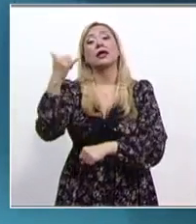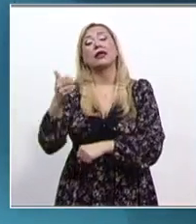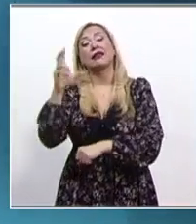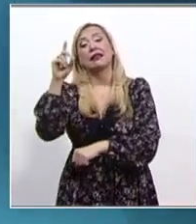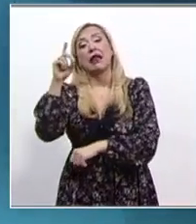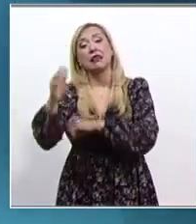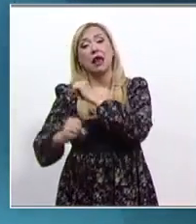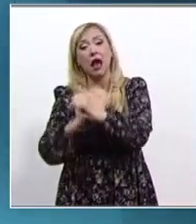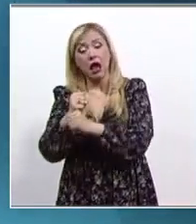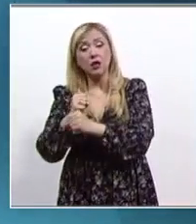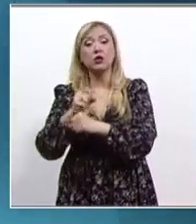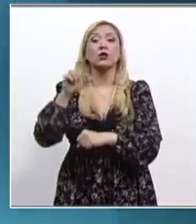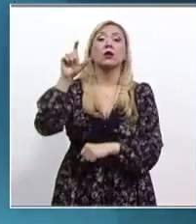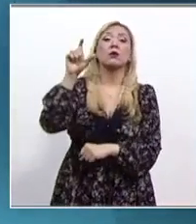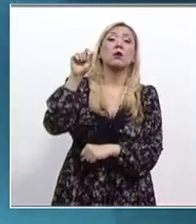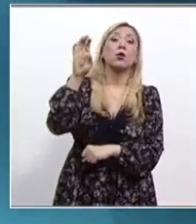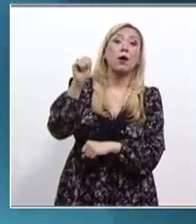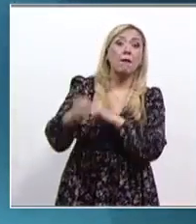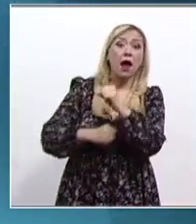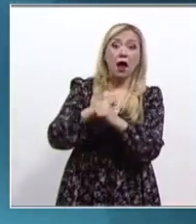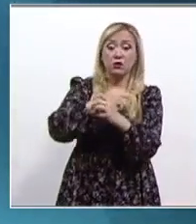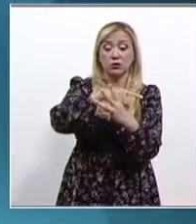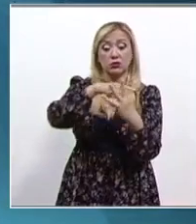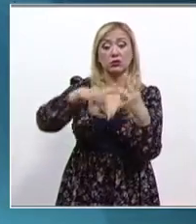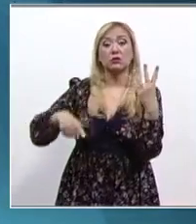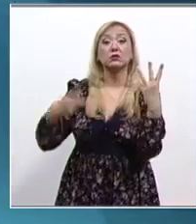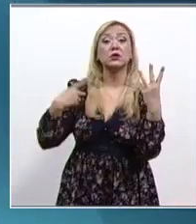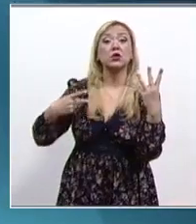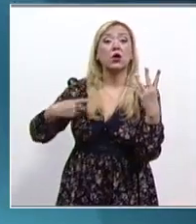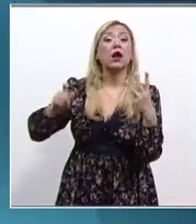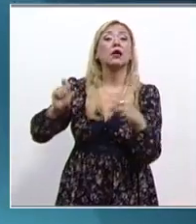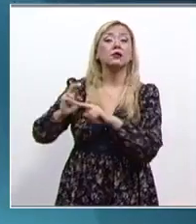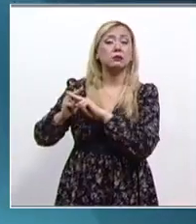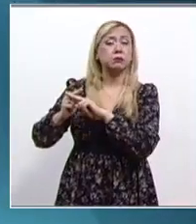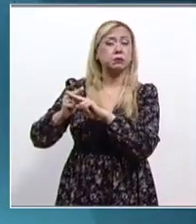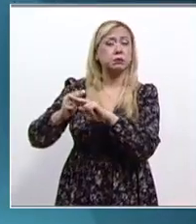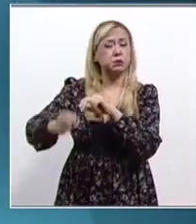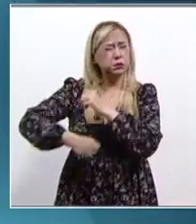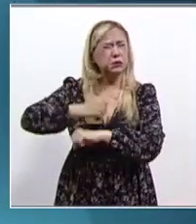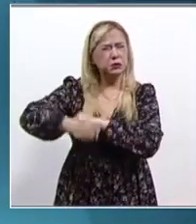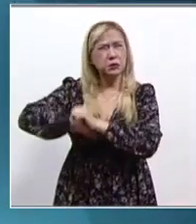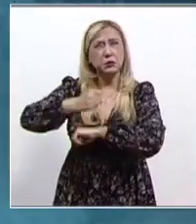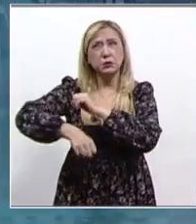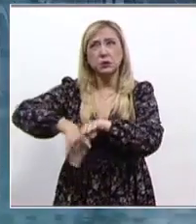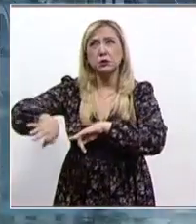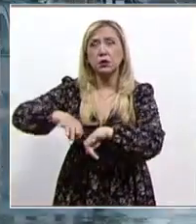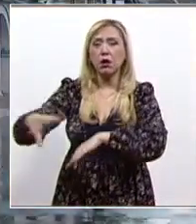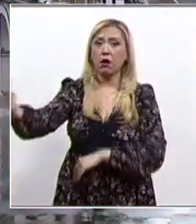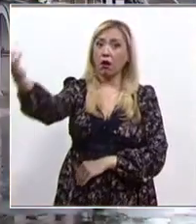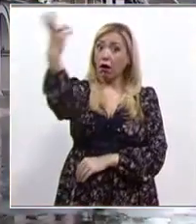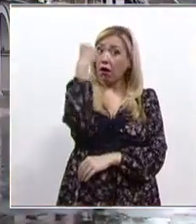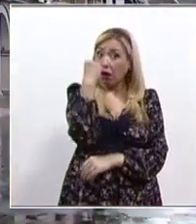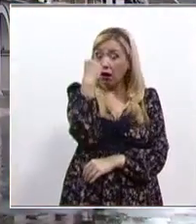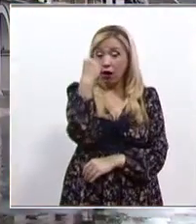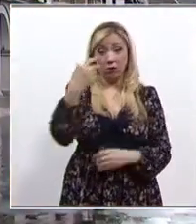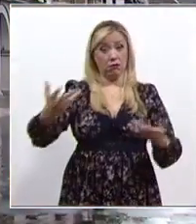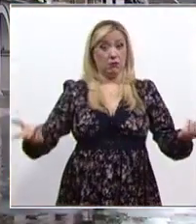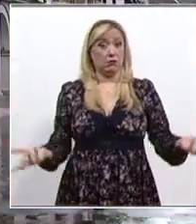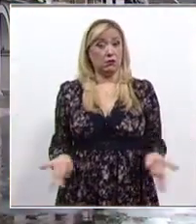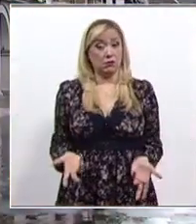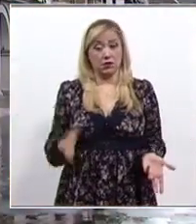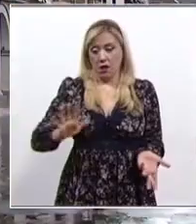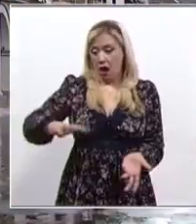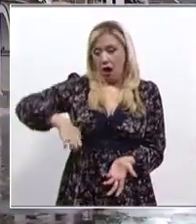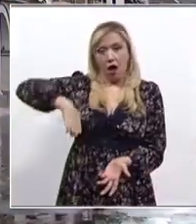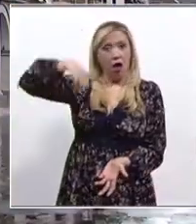y 29 años 264 días de antigüedad en la paraestatal. Precisó que al cumplir con el requisito de antigüedad y